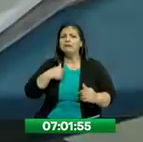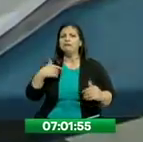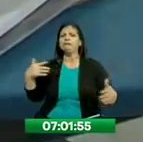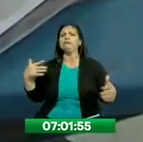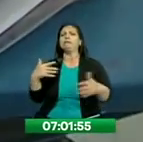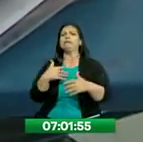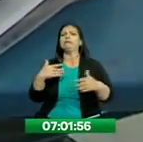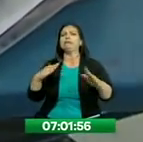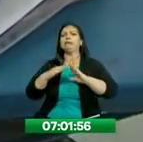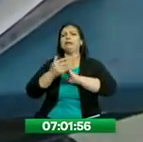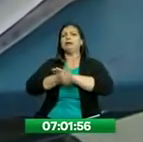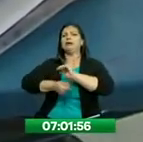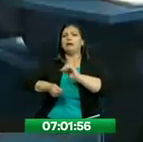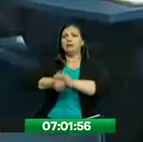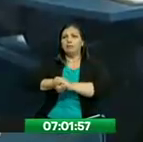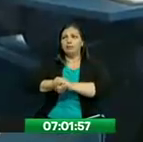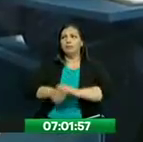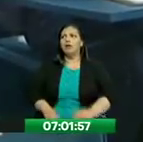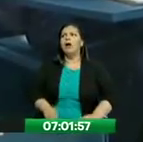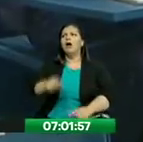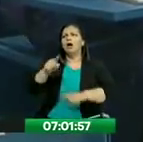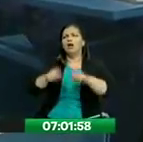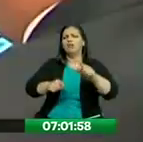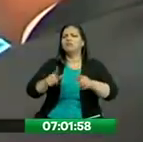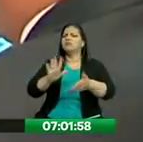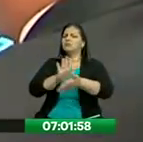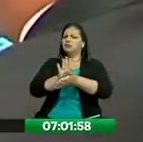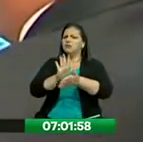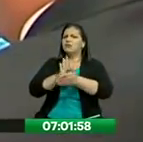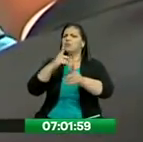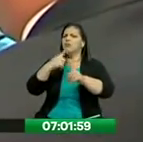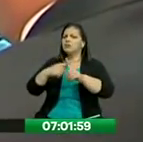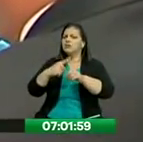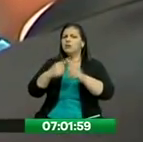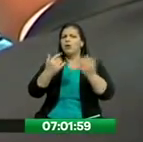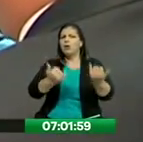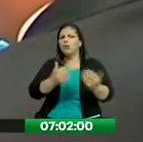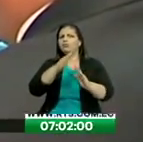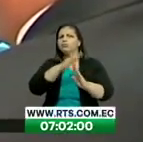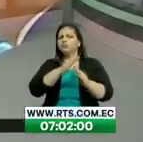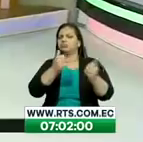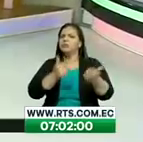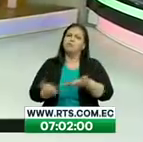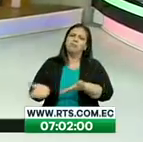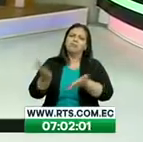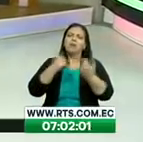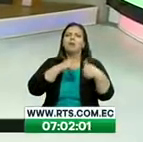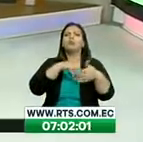avanzar a otros tiempos, informó Jorge Escobar.